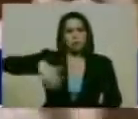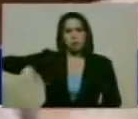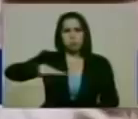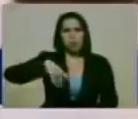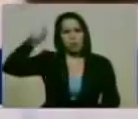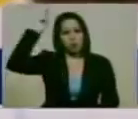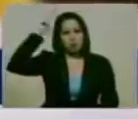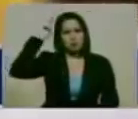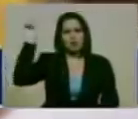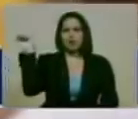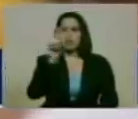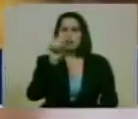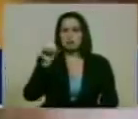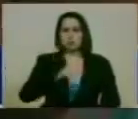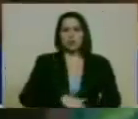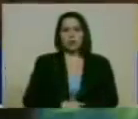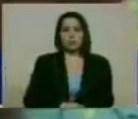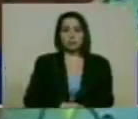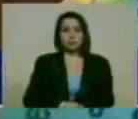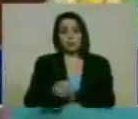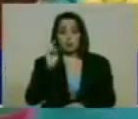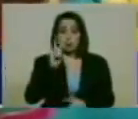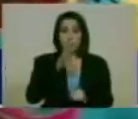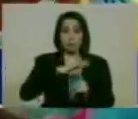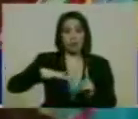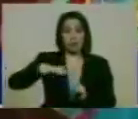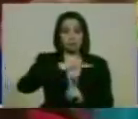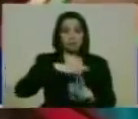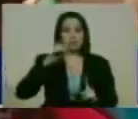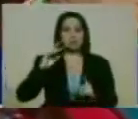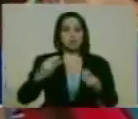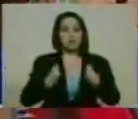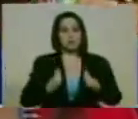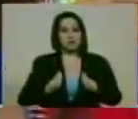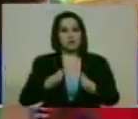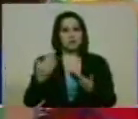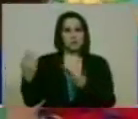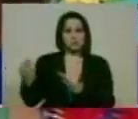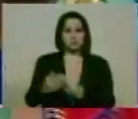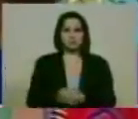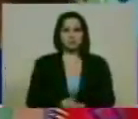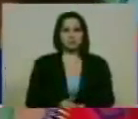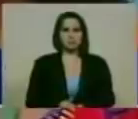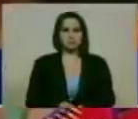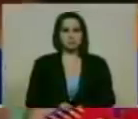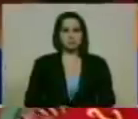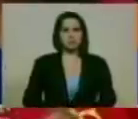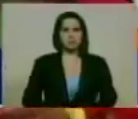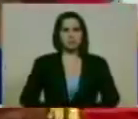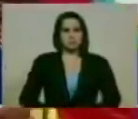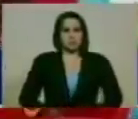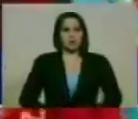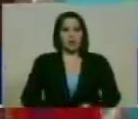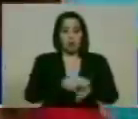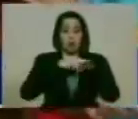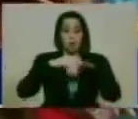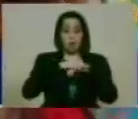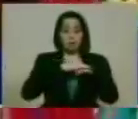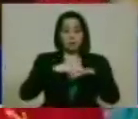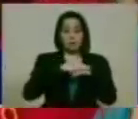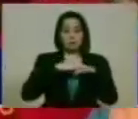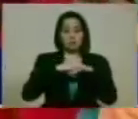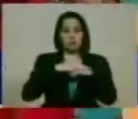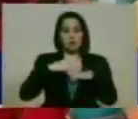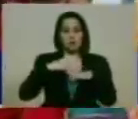Bolivariana de Venezuela. Es el ambiente entonces que se vive en este momento. Palabra de la ciudadana Aloa Lúñez, ministra del Poder Popular para los